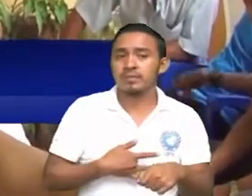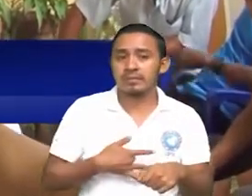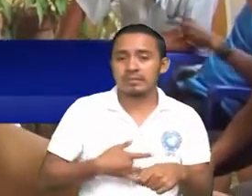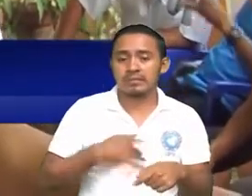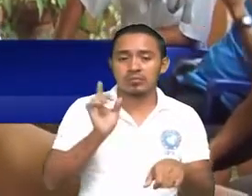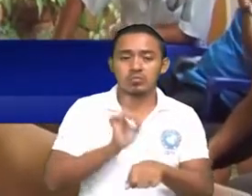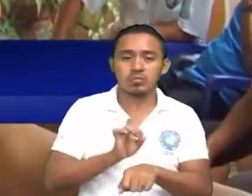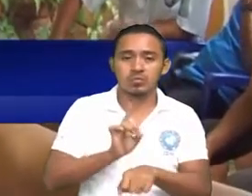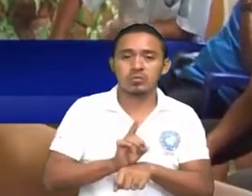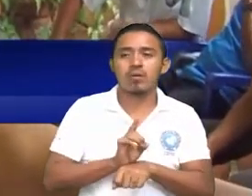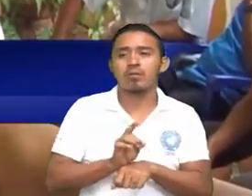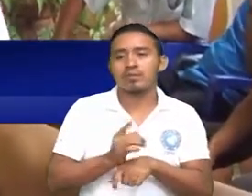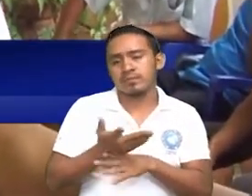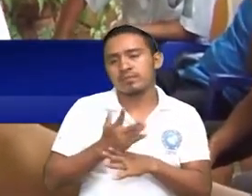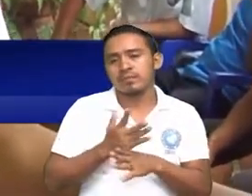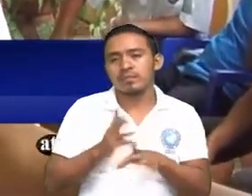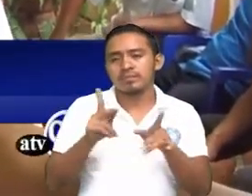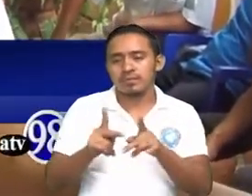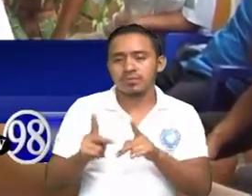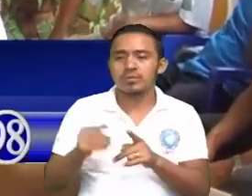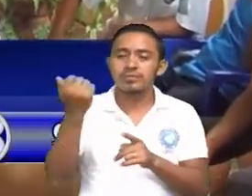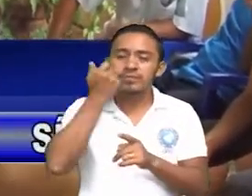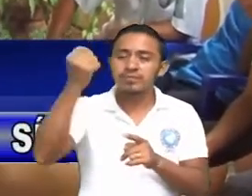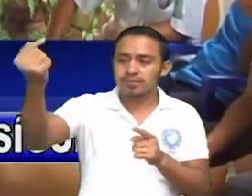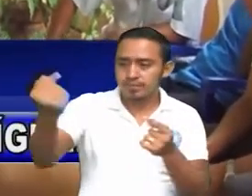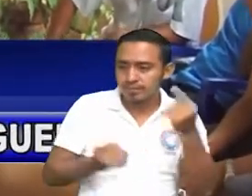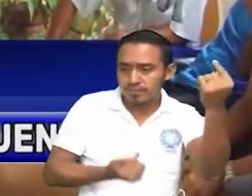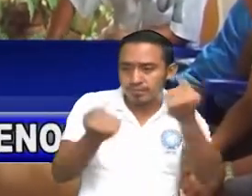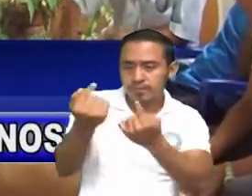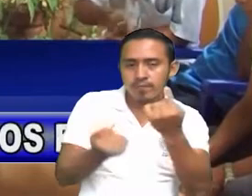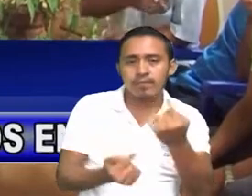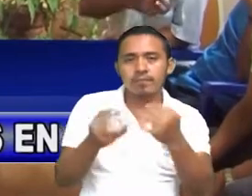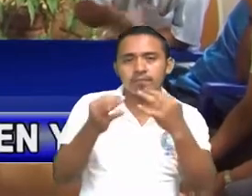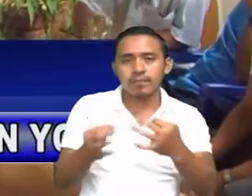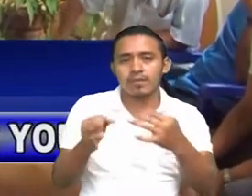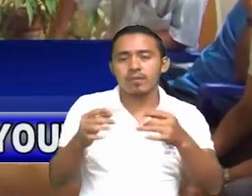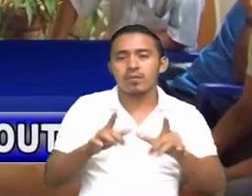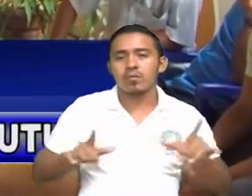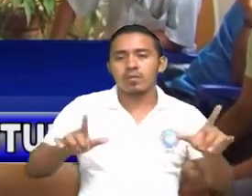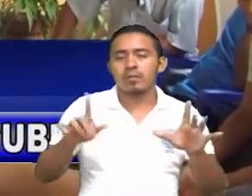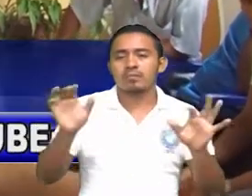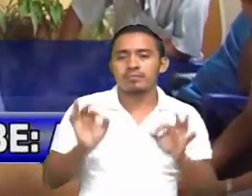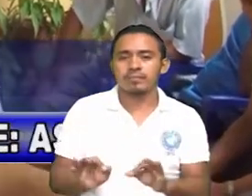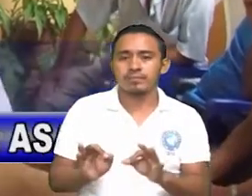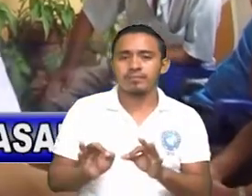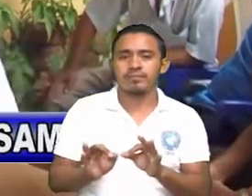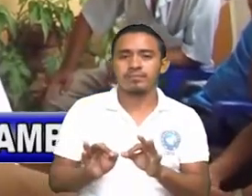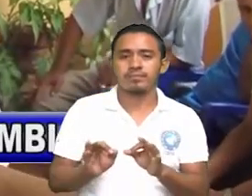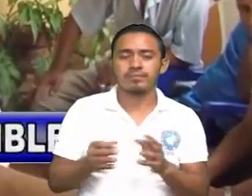los médicos, tanto los médicos como los pacientes que vienen a pasar, que es el sector, la comunidad del sector,